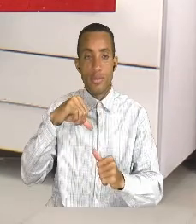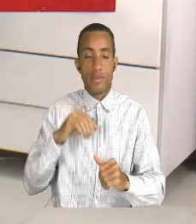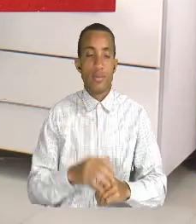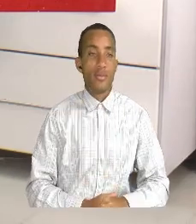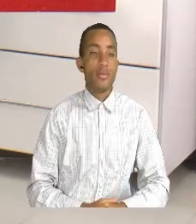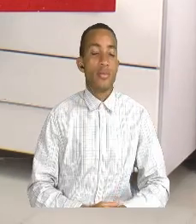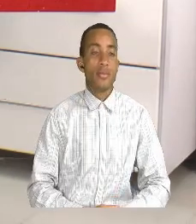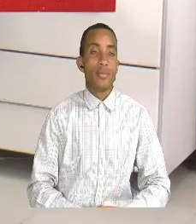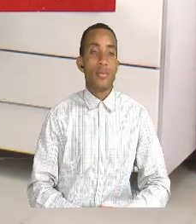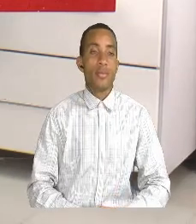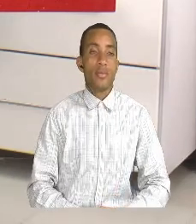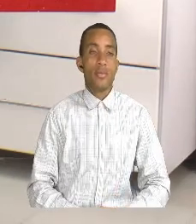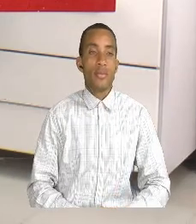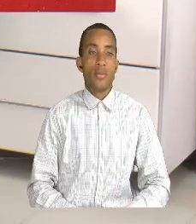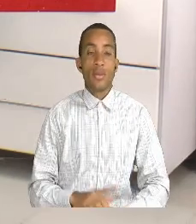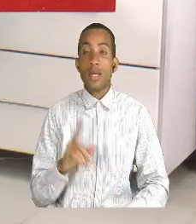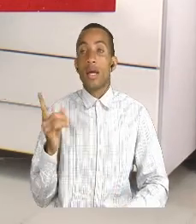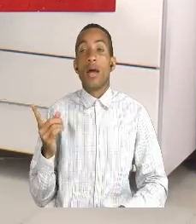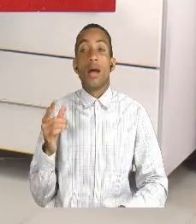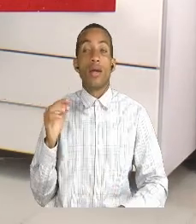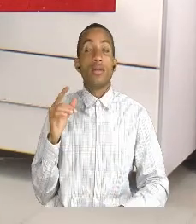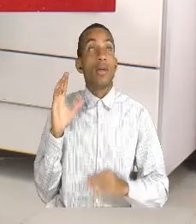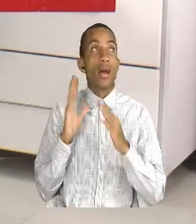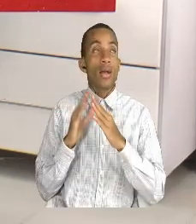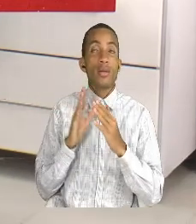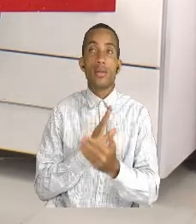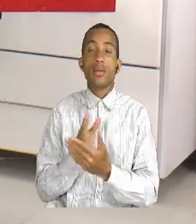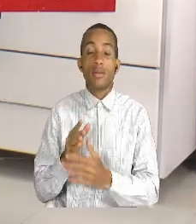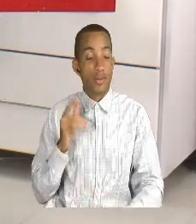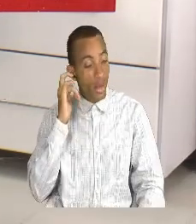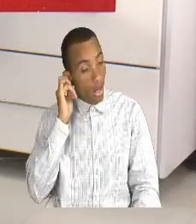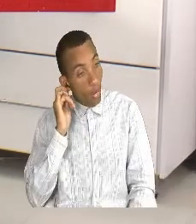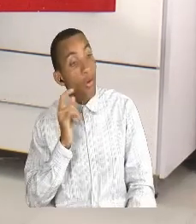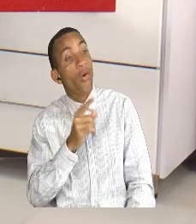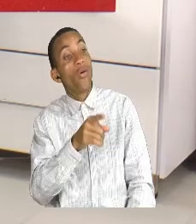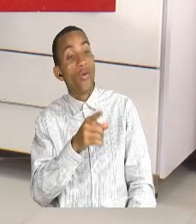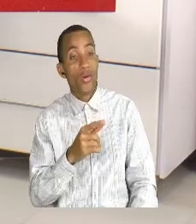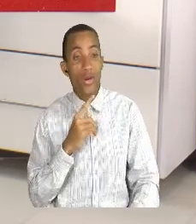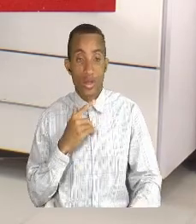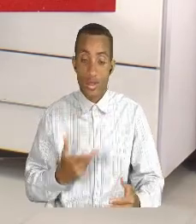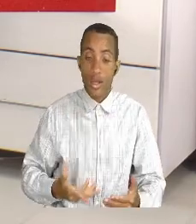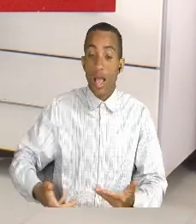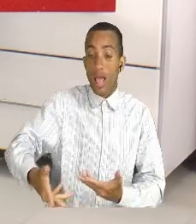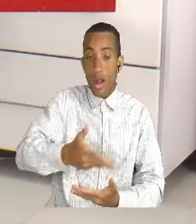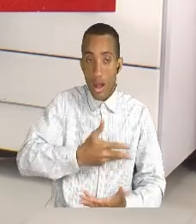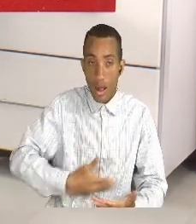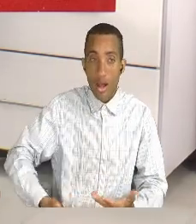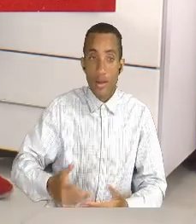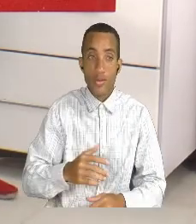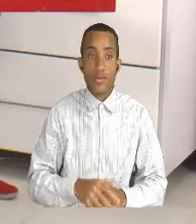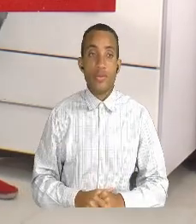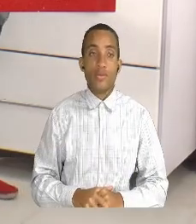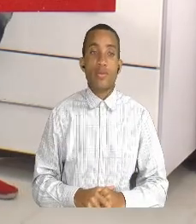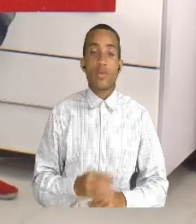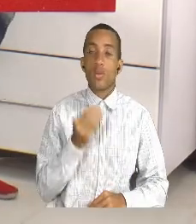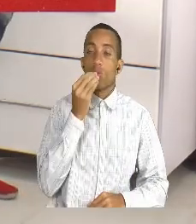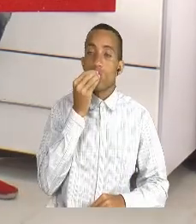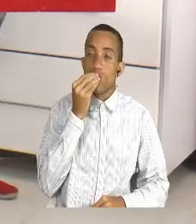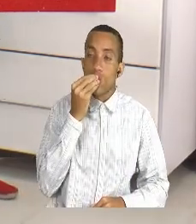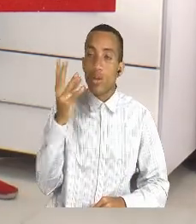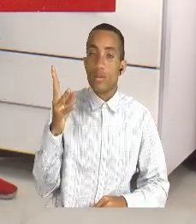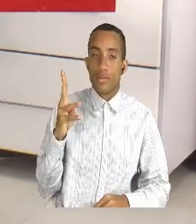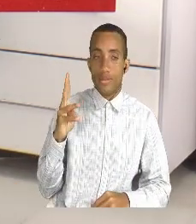casa no le jalen la orejita, sí, cuando llegue. Sí, siempre es, ay, no mezcle tanto los arroces. Entonces, bueno, agregamos también a mi esposa que